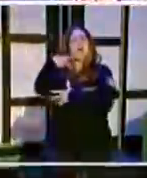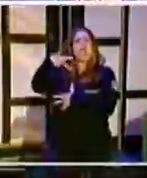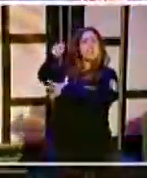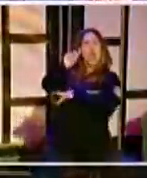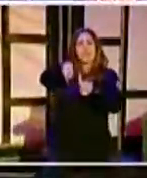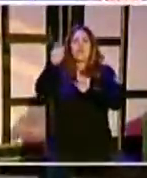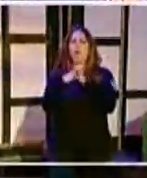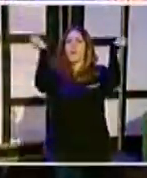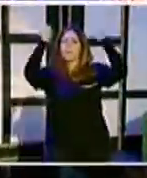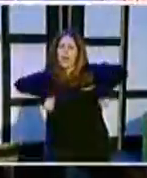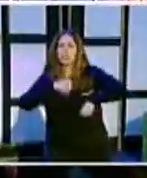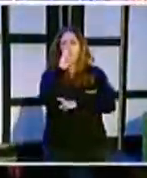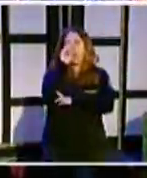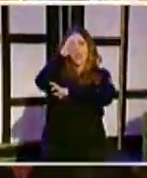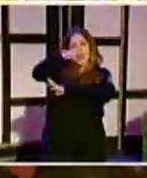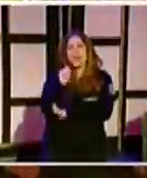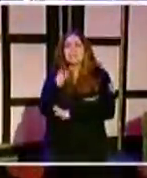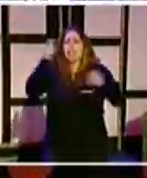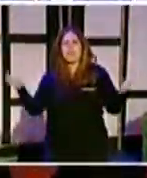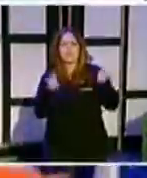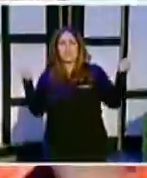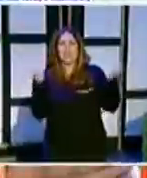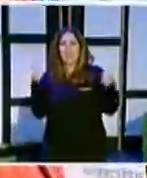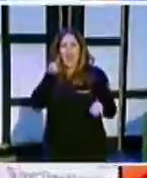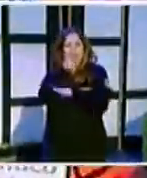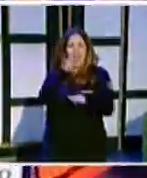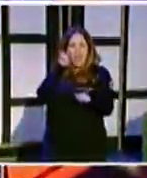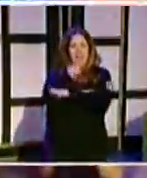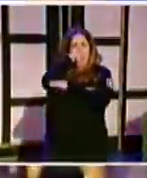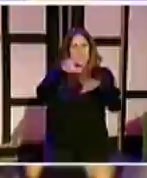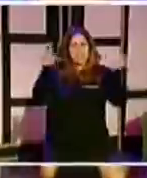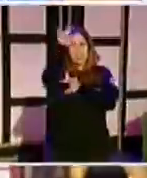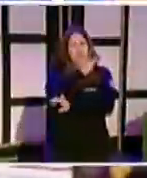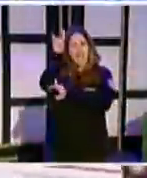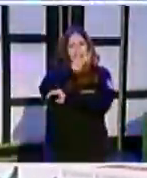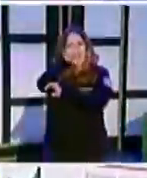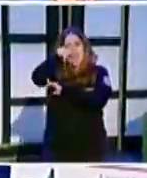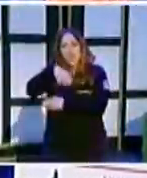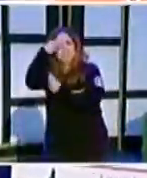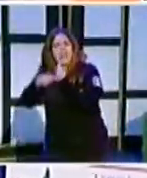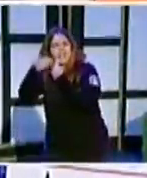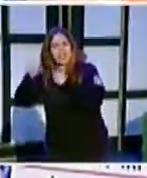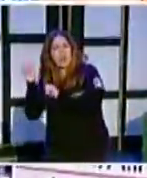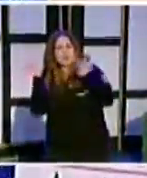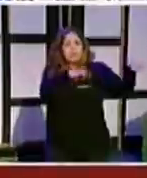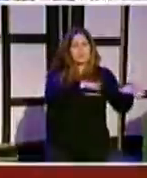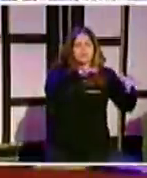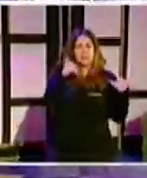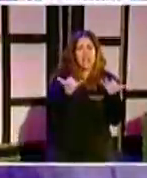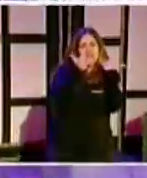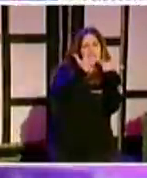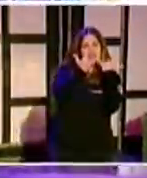con publicidad engañosa, la televisión canaria atribuye a Tenerife lo que está en Gran Canaria. Tristemente son